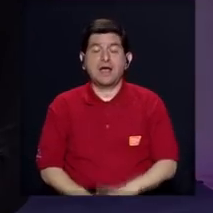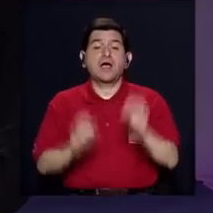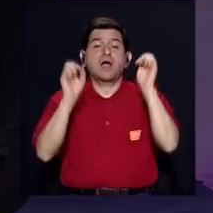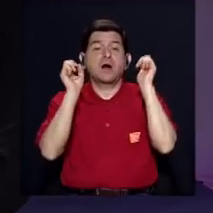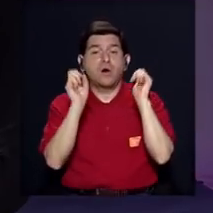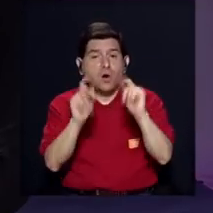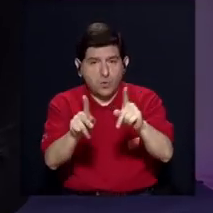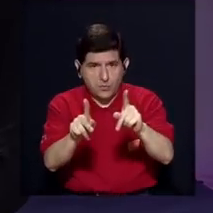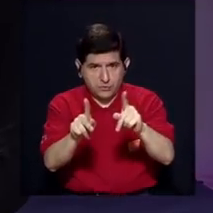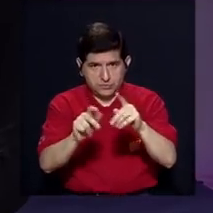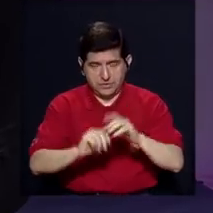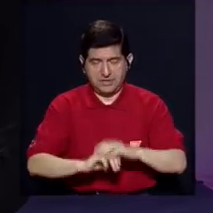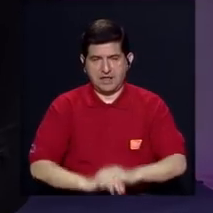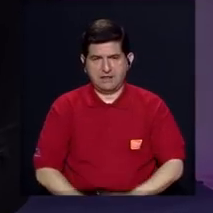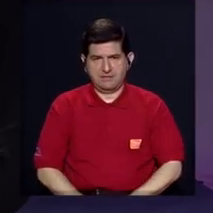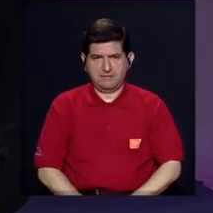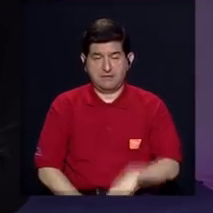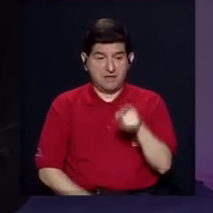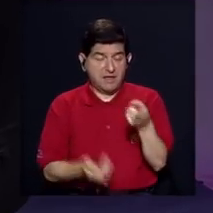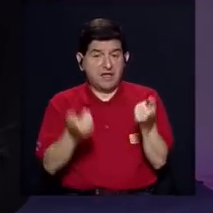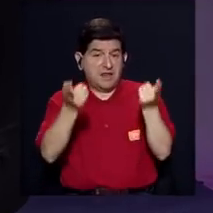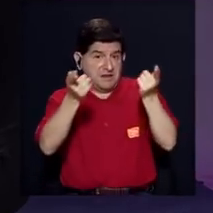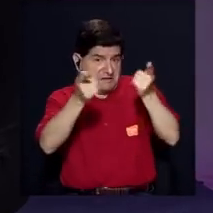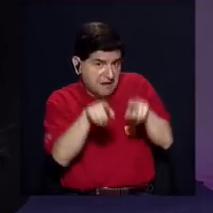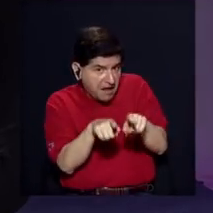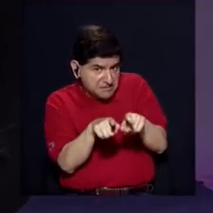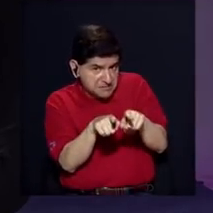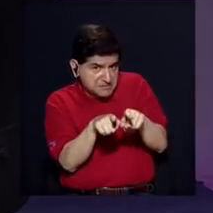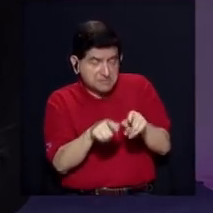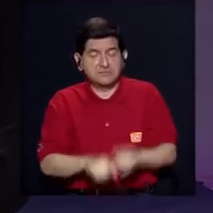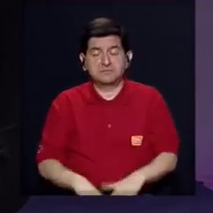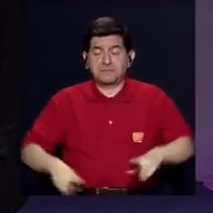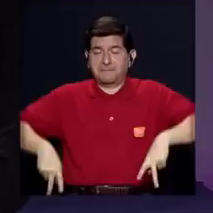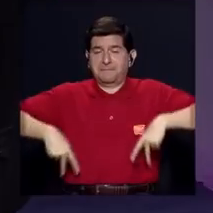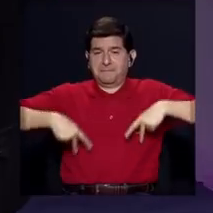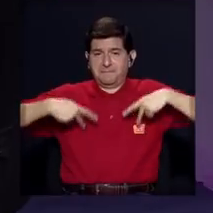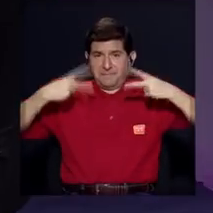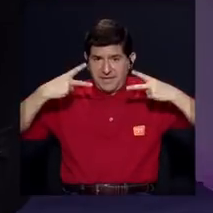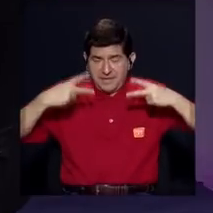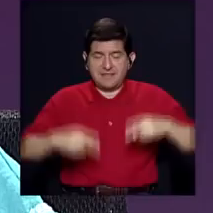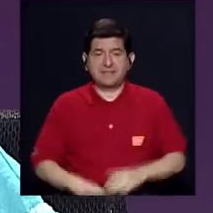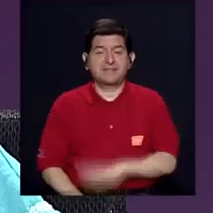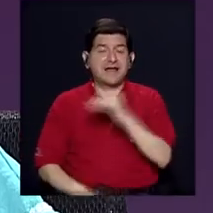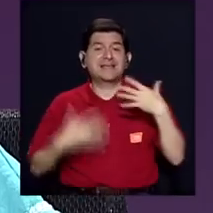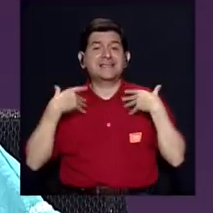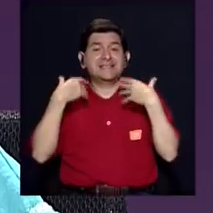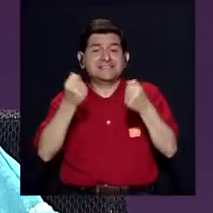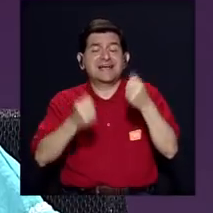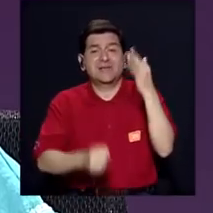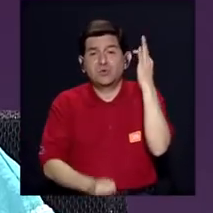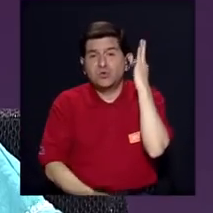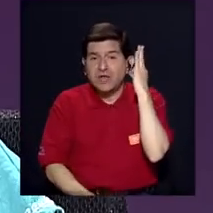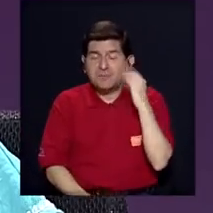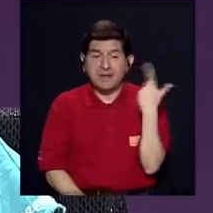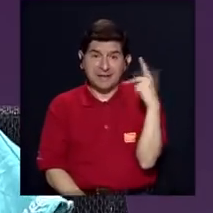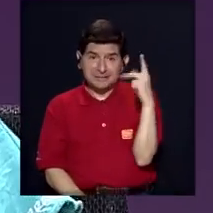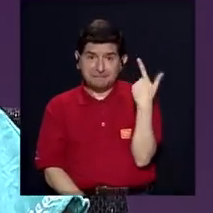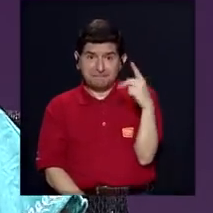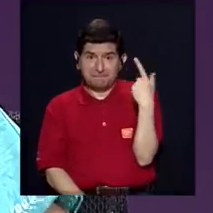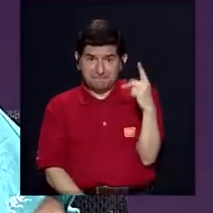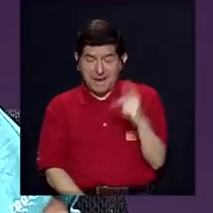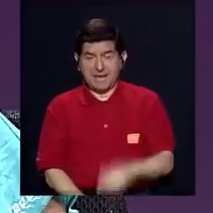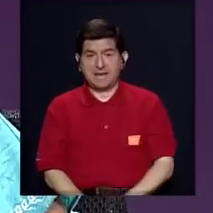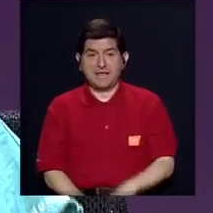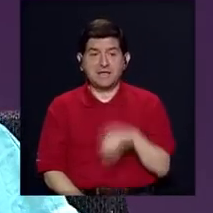posibilidad claro caso de que la vida o las y la salud de las mujeres tenían riesgo de